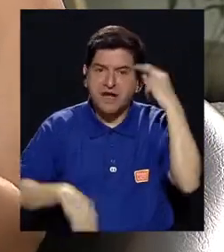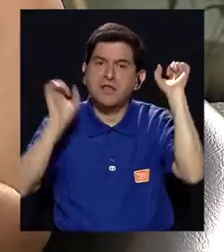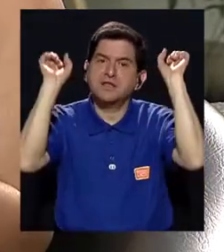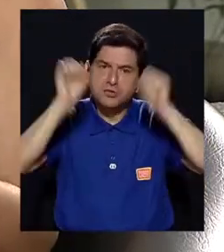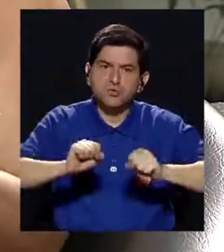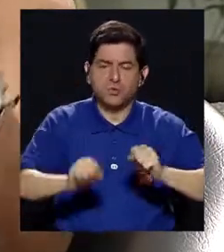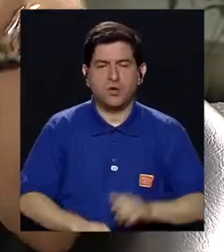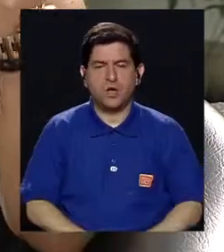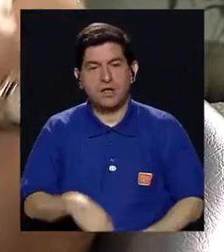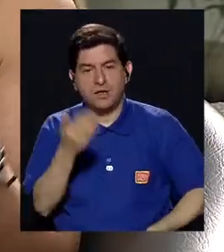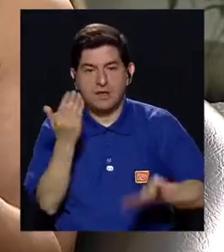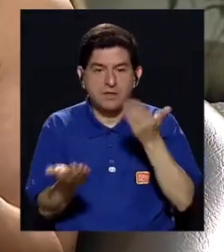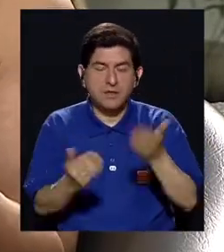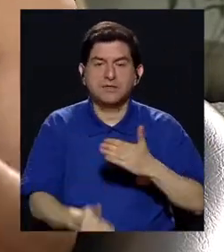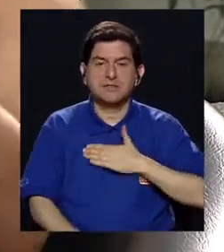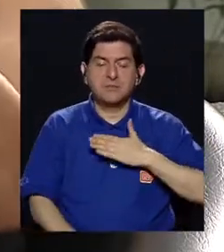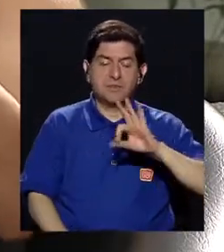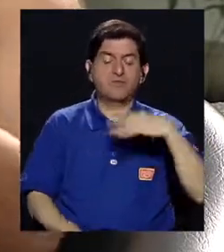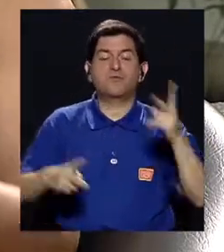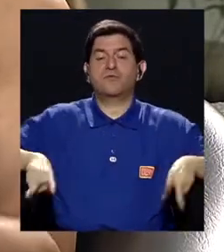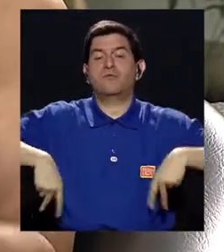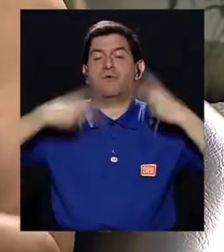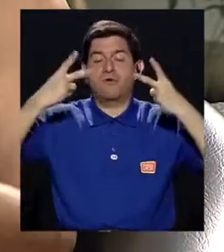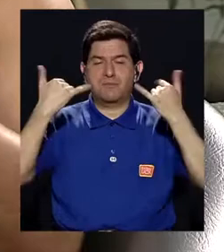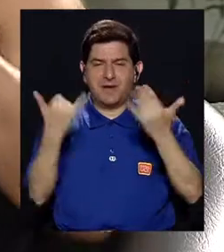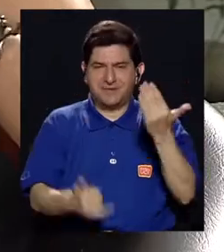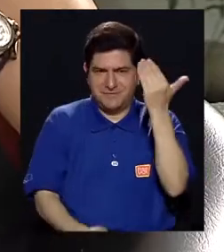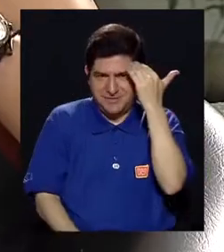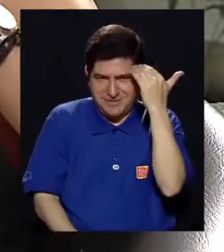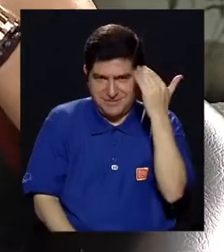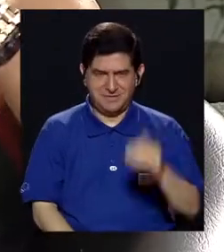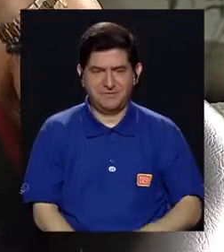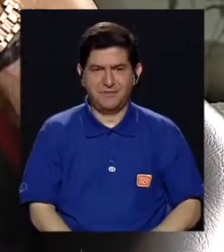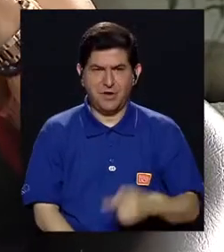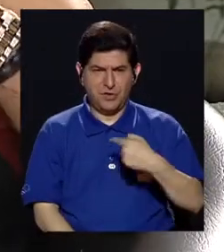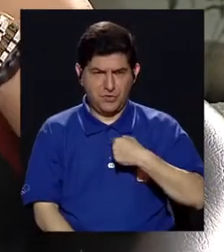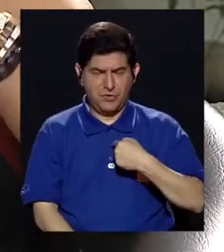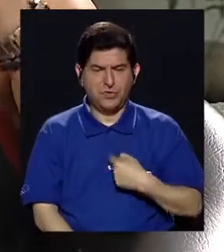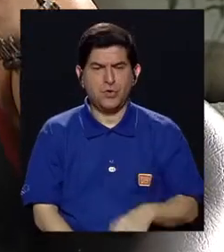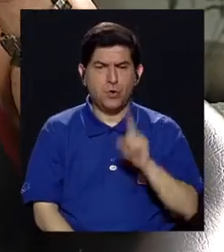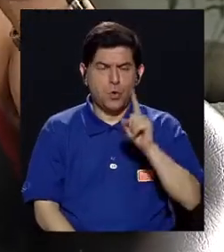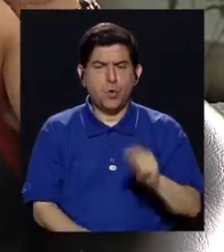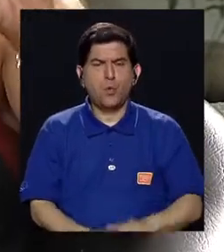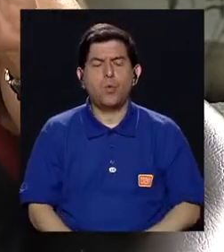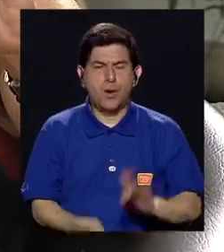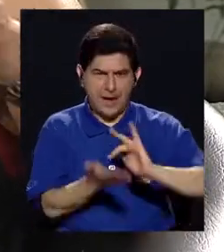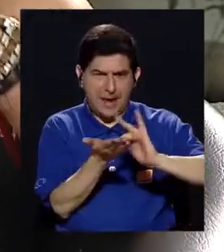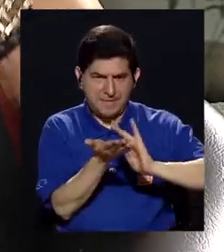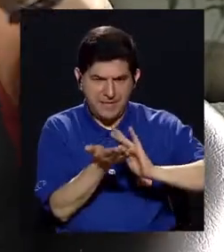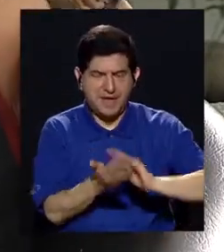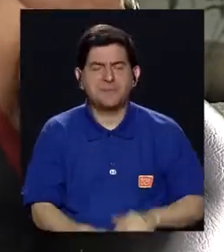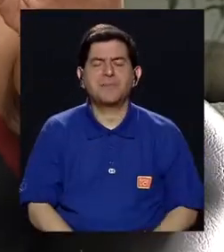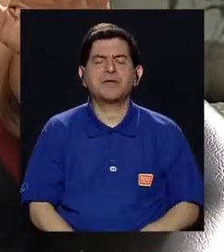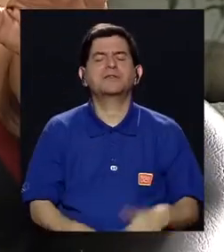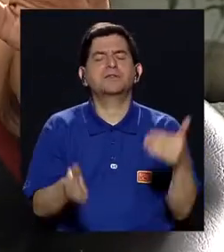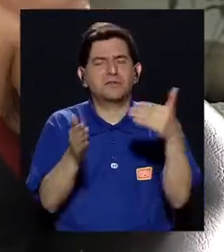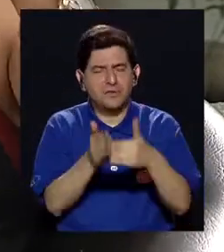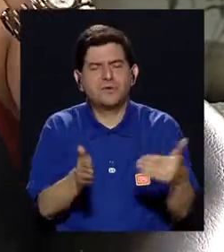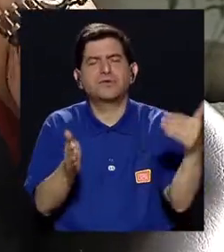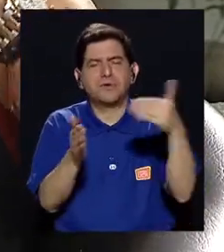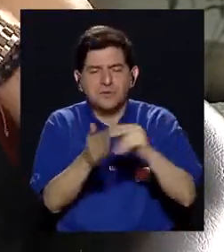y que tienen que ver además con mi estilo de vida. Ya sabemos que si yo estoy tomando un medicamento permanente, cualquier